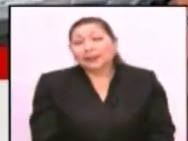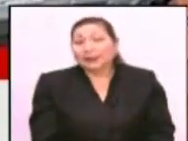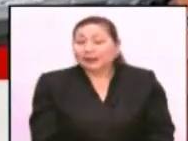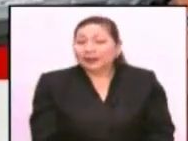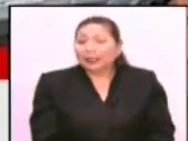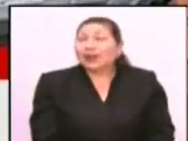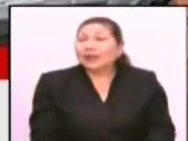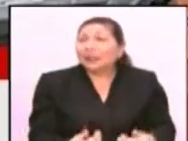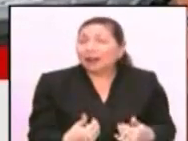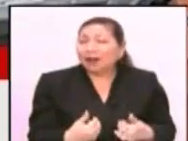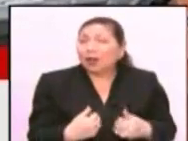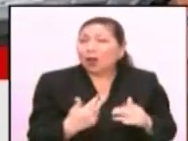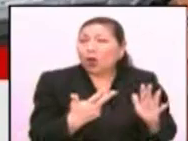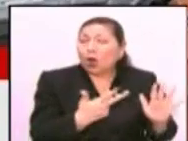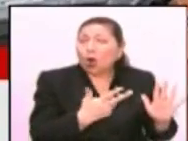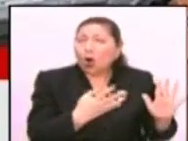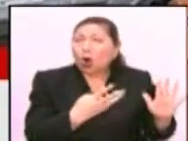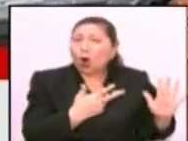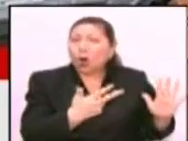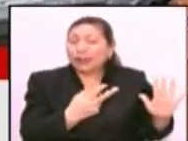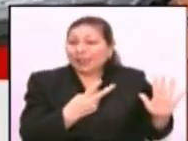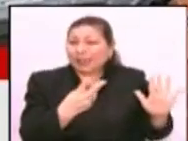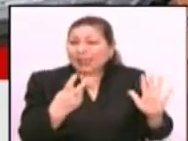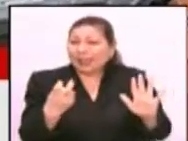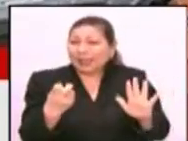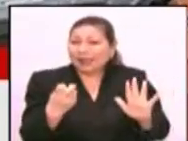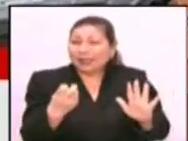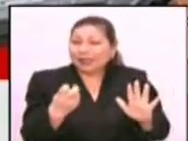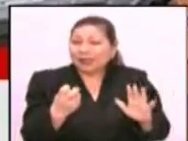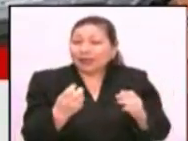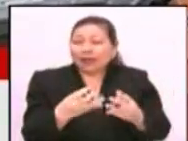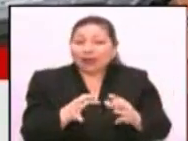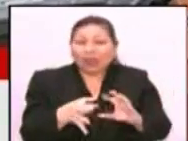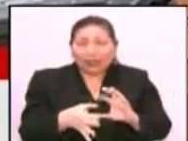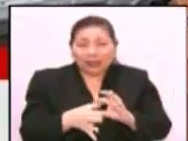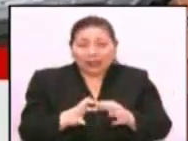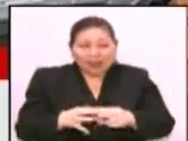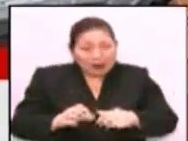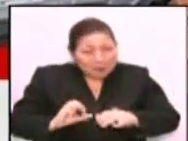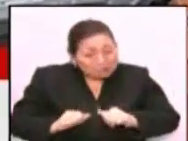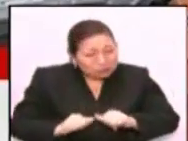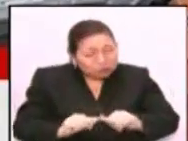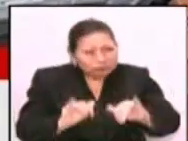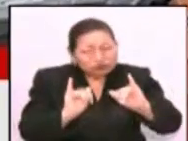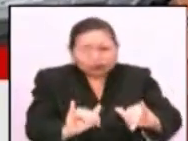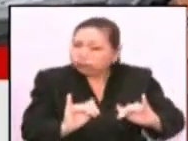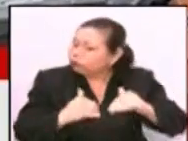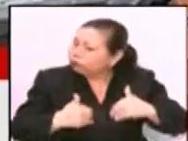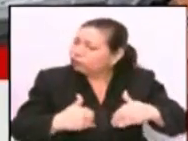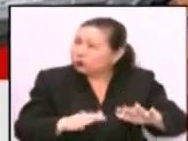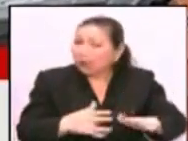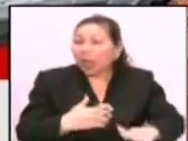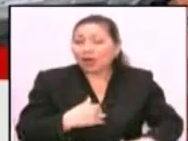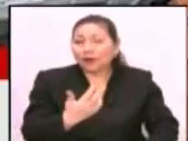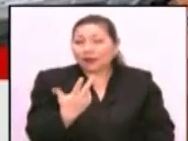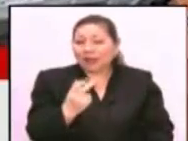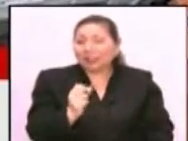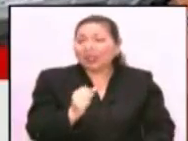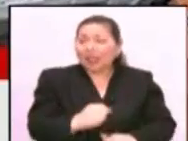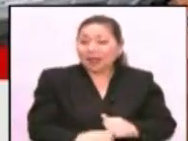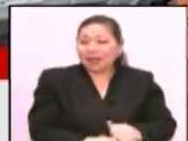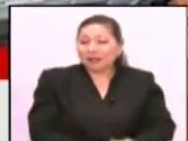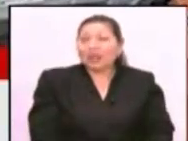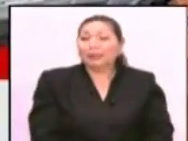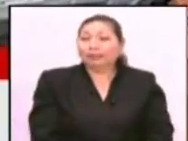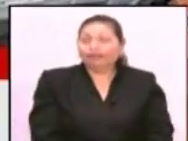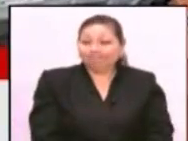con decirle que tenemos casi 700 condenados a cadena perpetua y más de 800 que tienen penas mayores a 30 años. El Perú va a necesitar